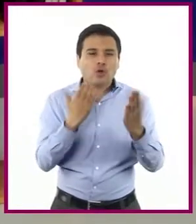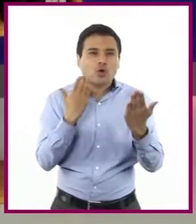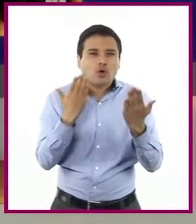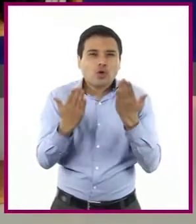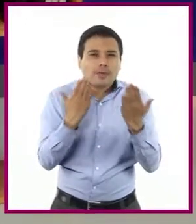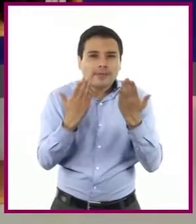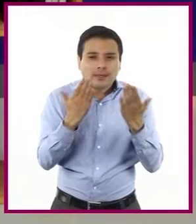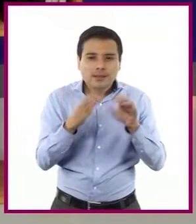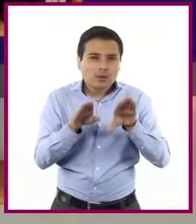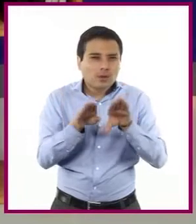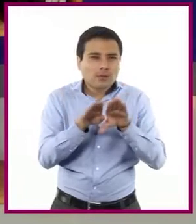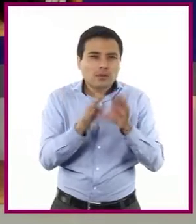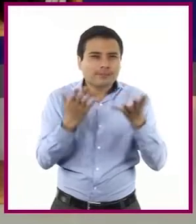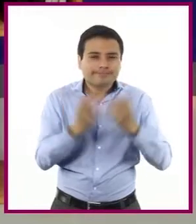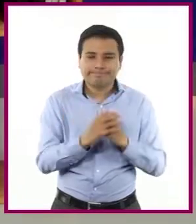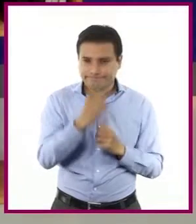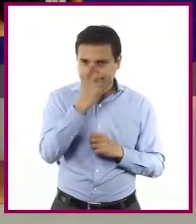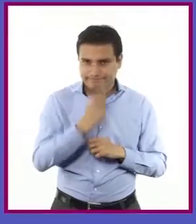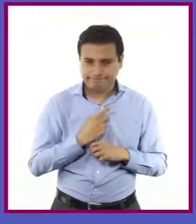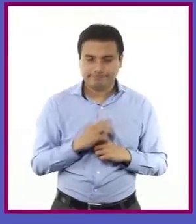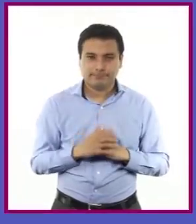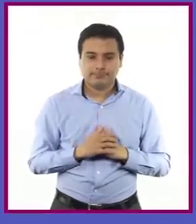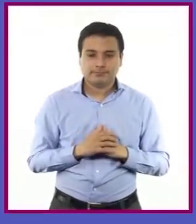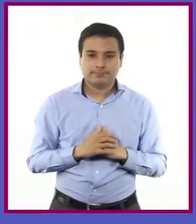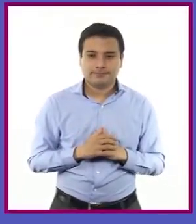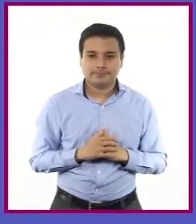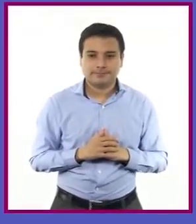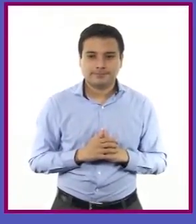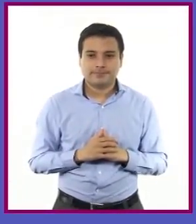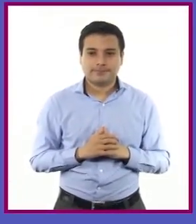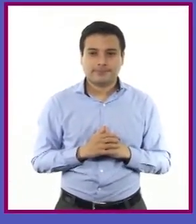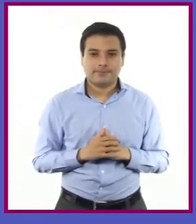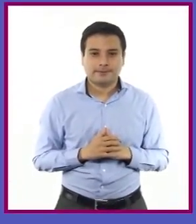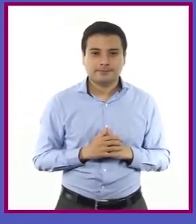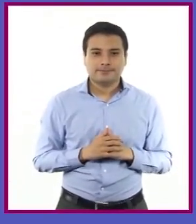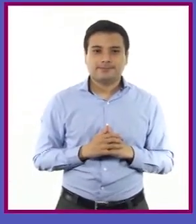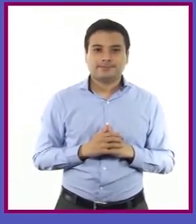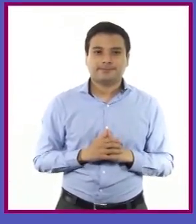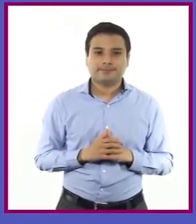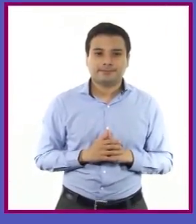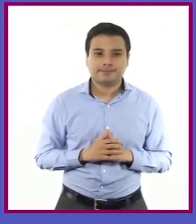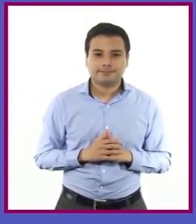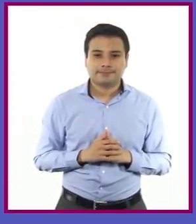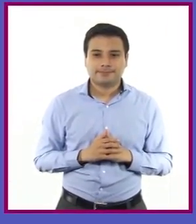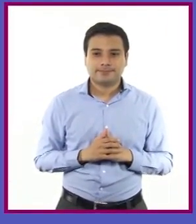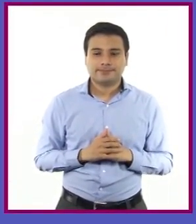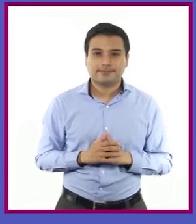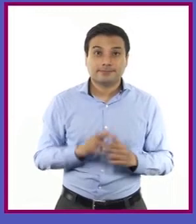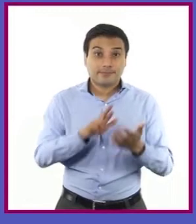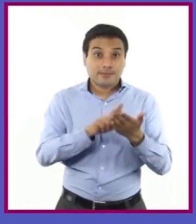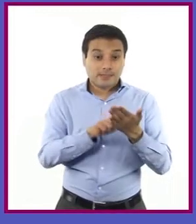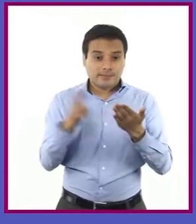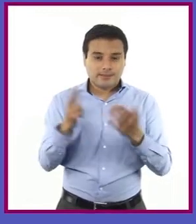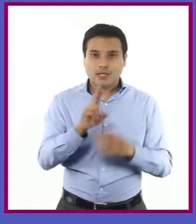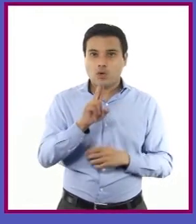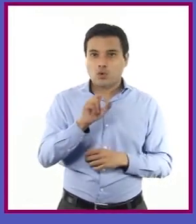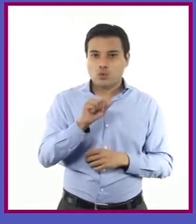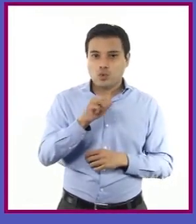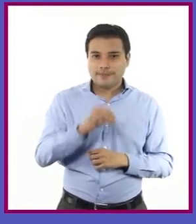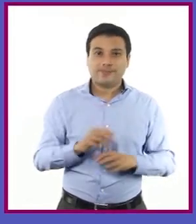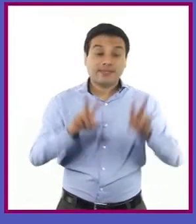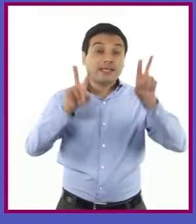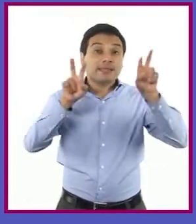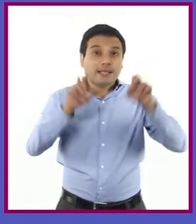inicial de tus dos fuentes? Bueno, el artículo que aparece en la revista de la UAM se llama Amelia